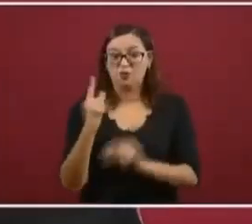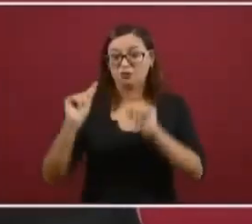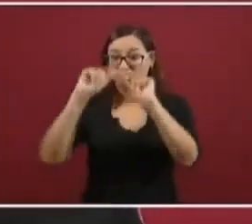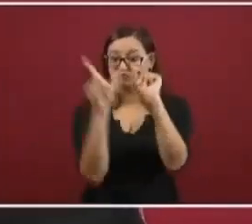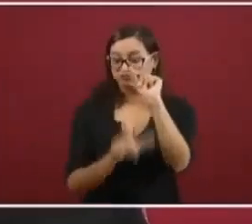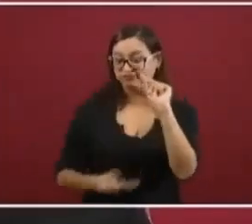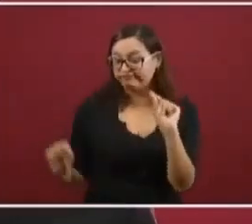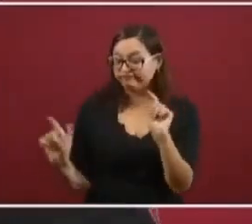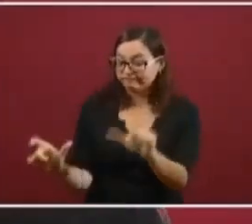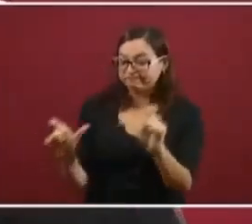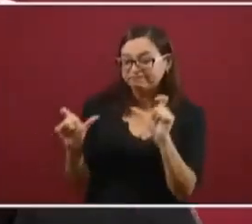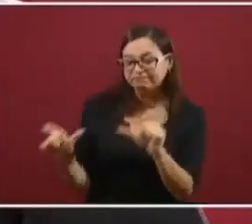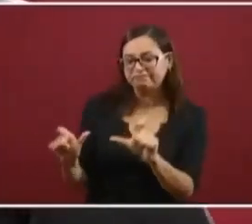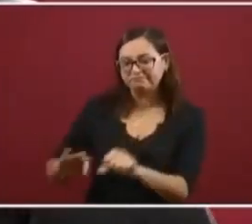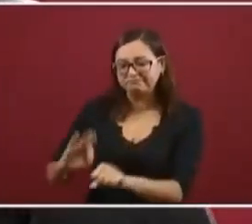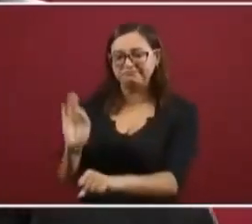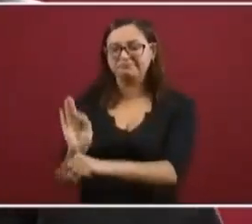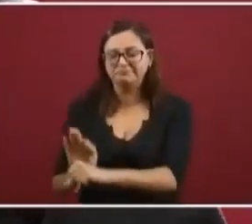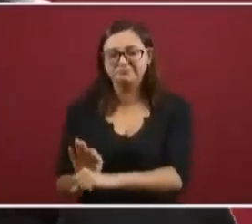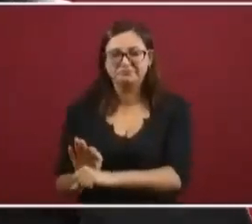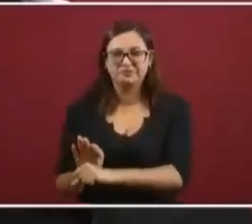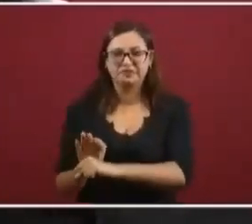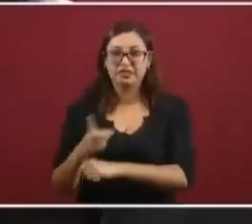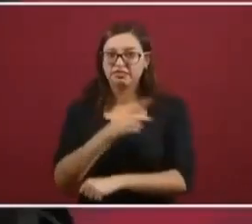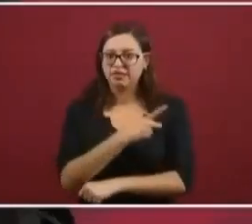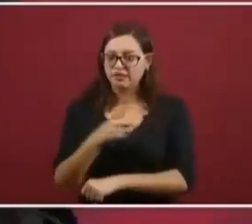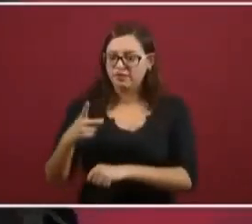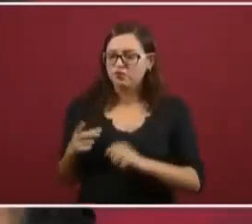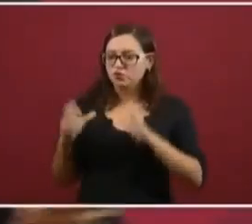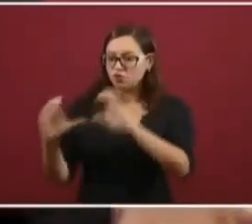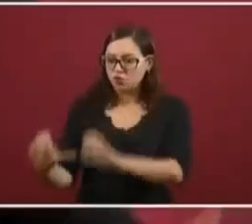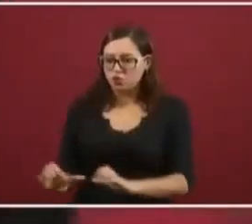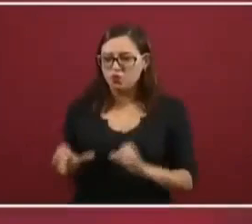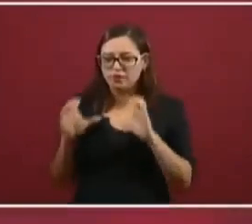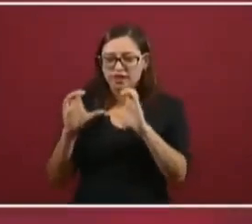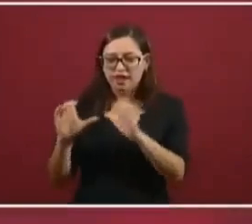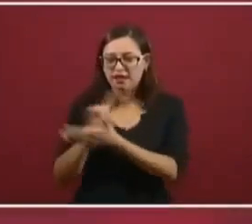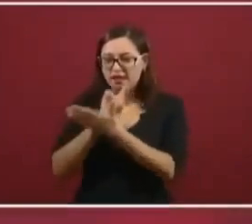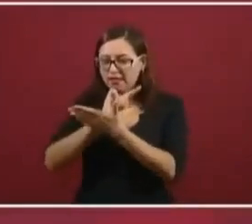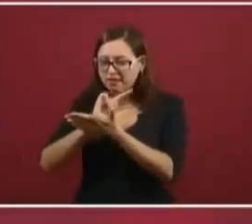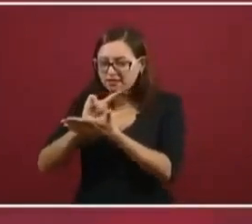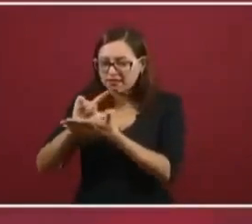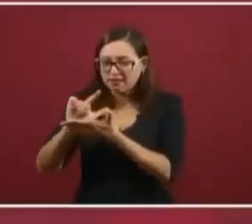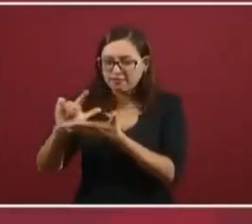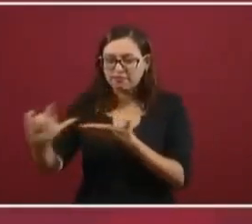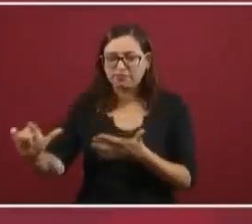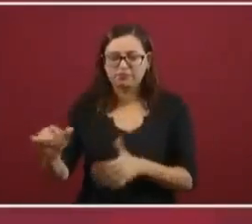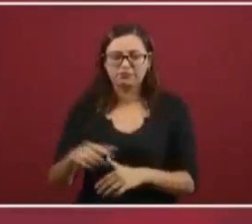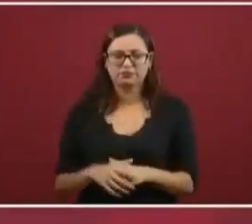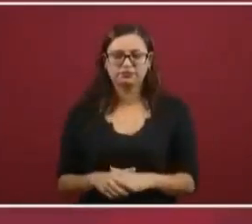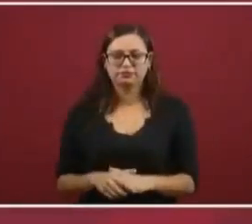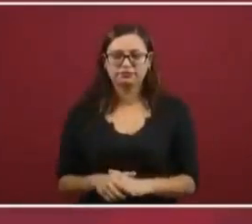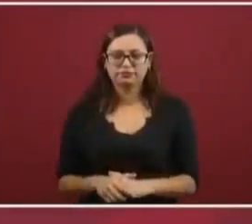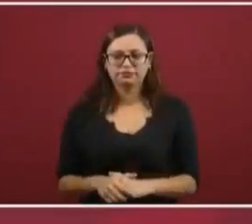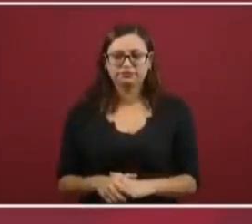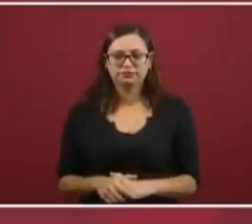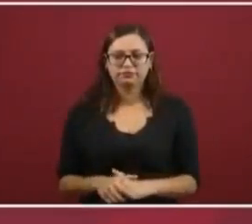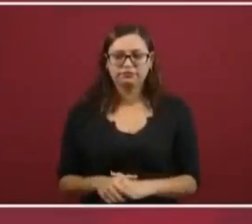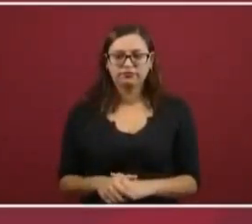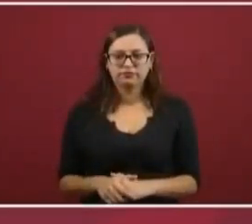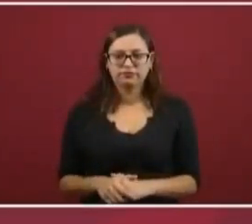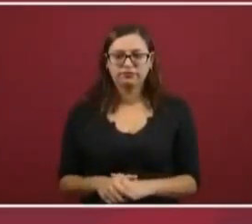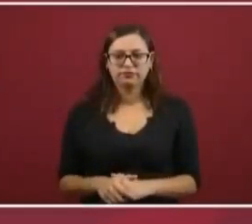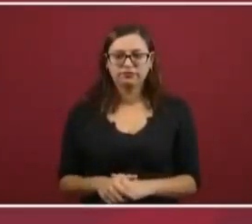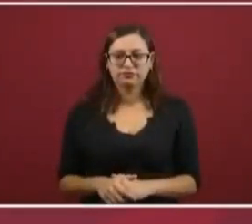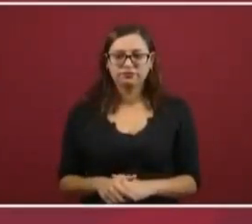nacional Entonces tenemos que ser Muy cuidadosos ayer decían que no querían que le